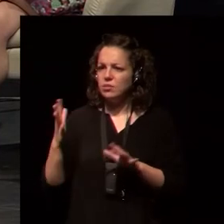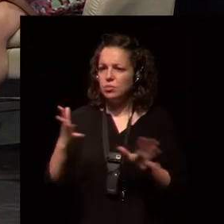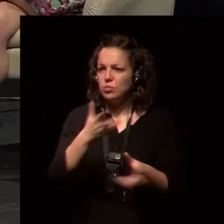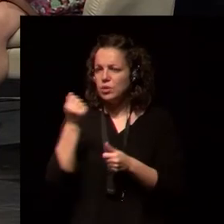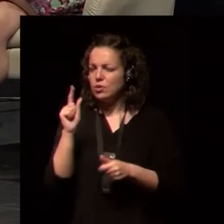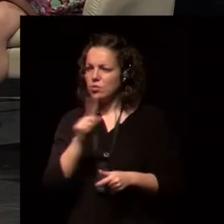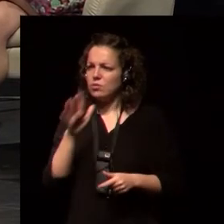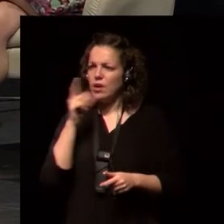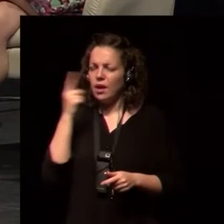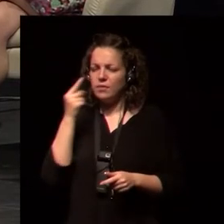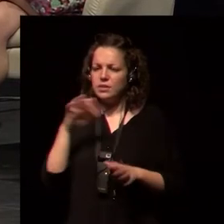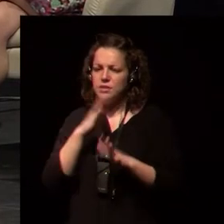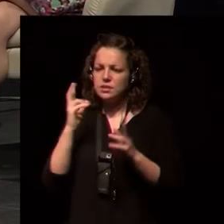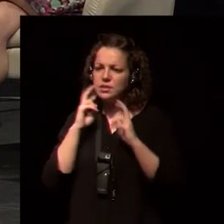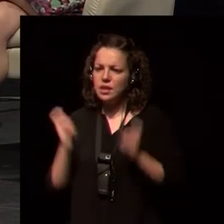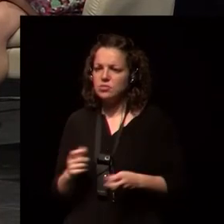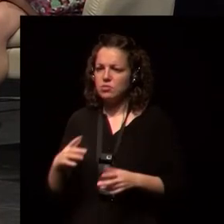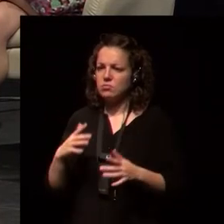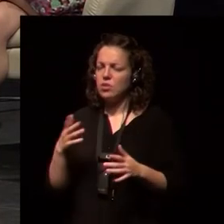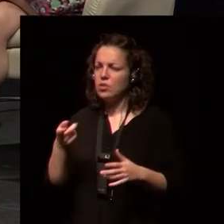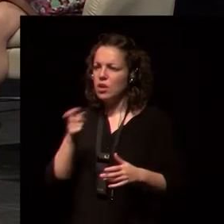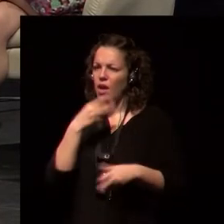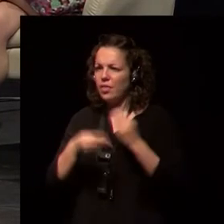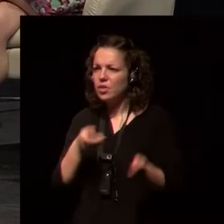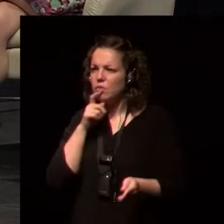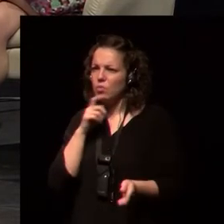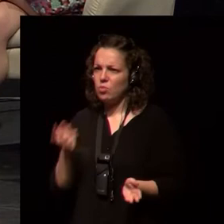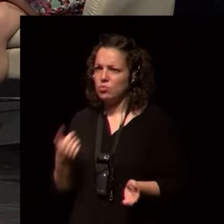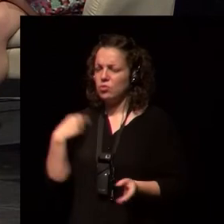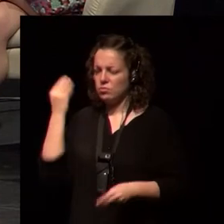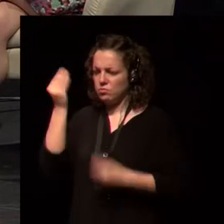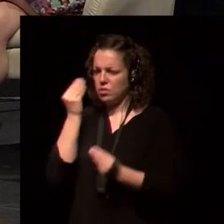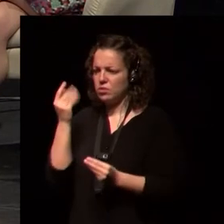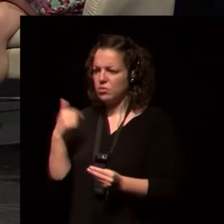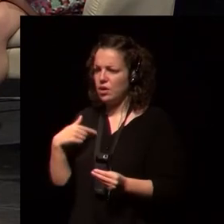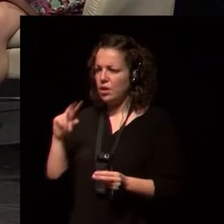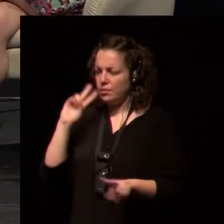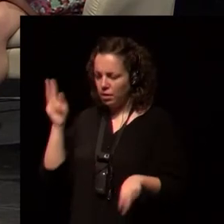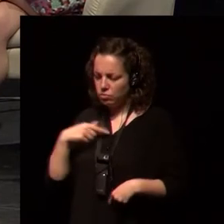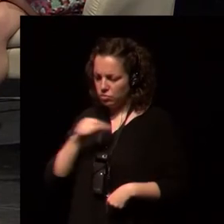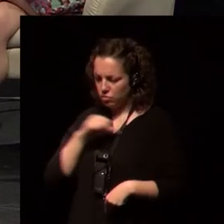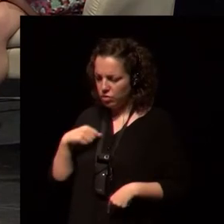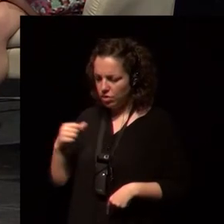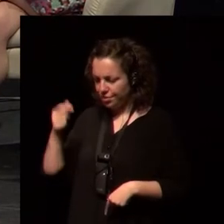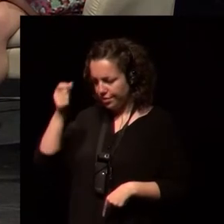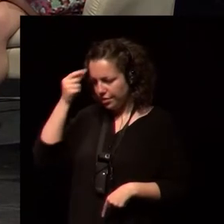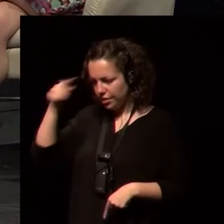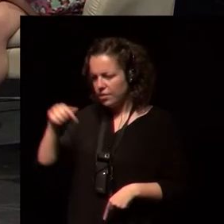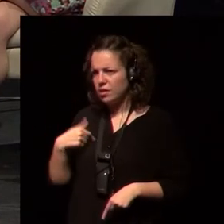esta tensión. Yo creo que tiene que ver con la autoconciencia que tú dices, pero no sé cómo encontrar esos